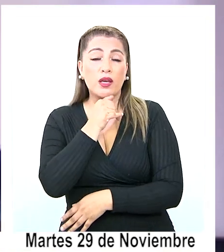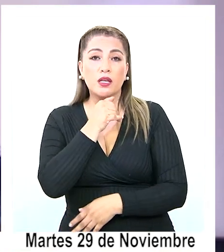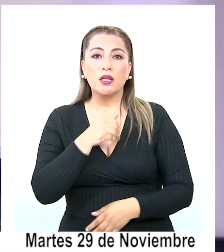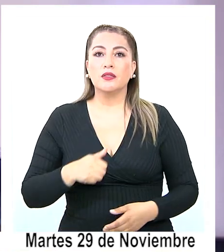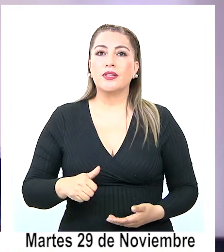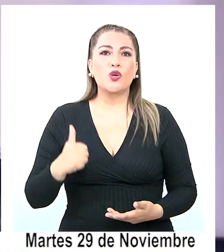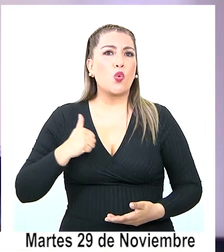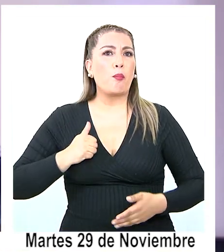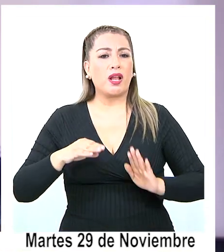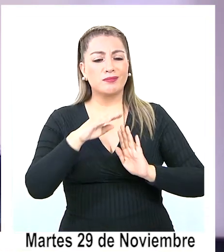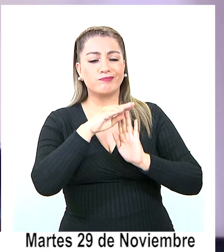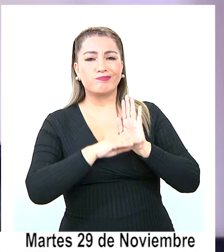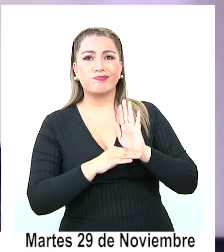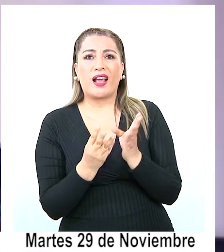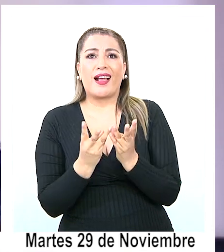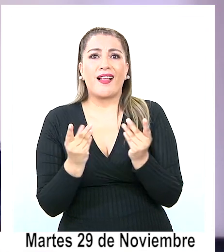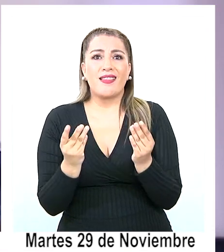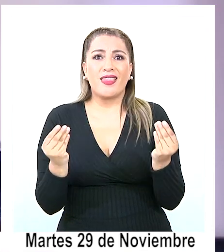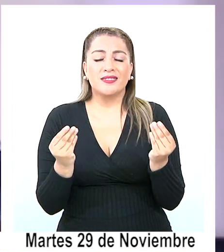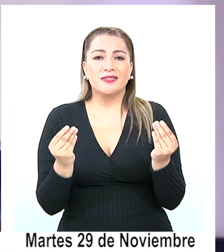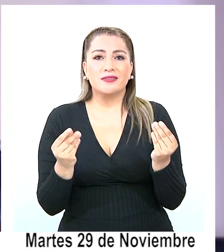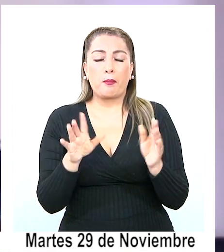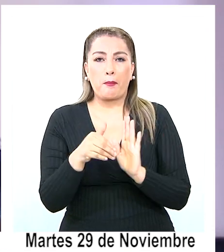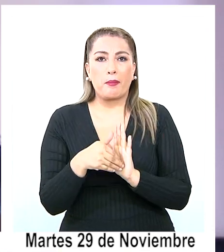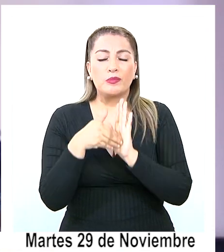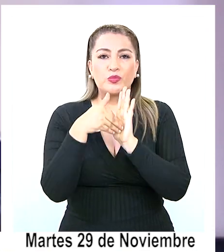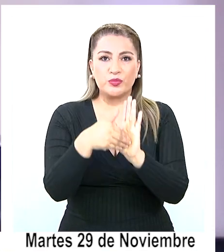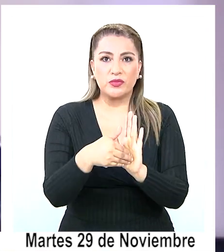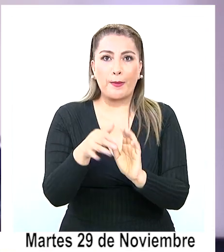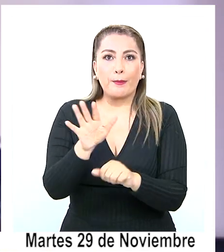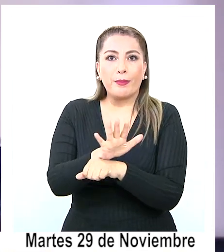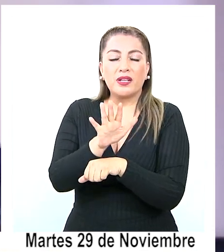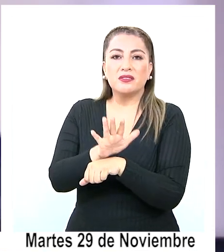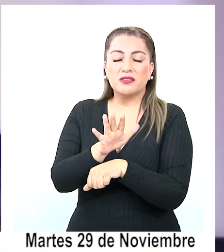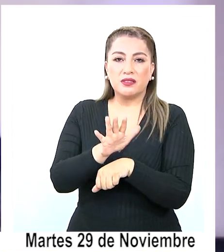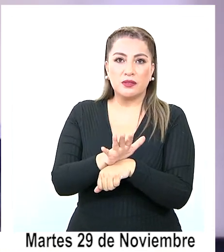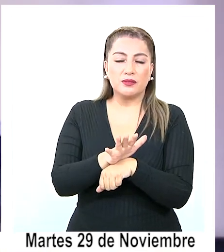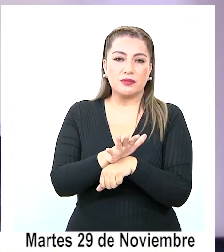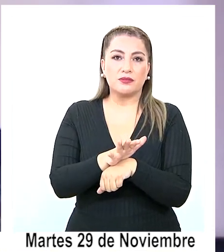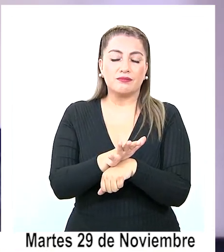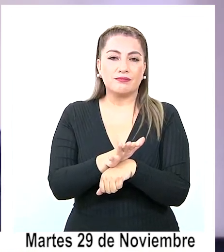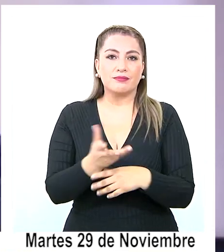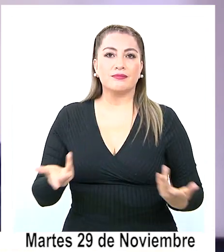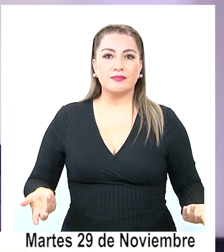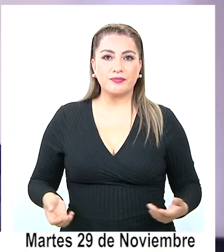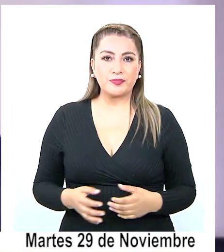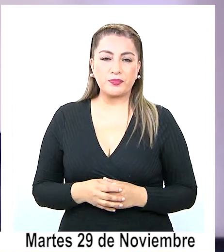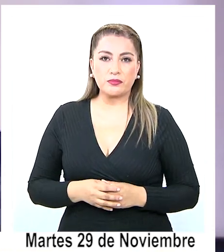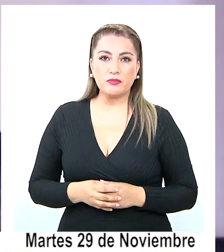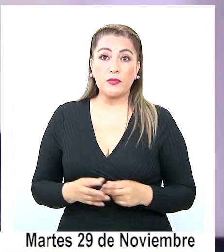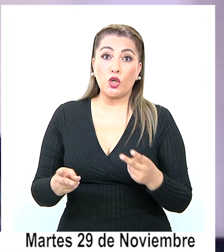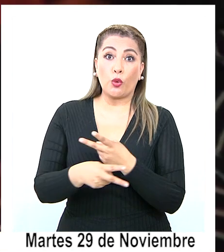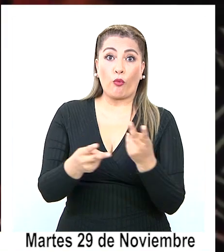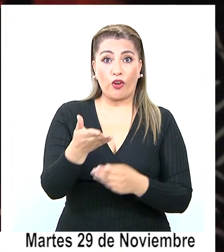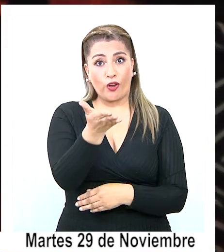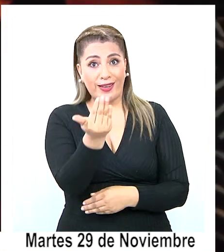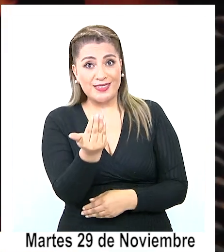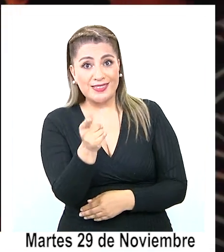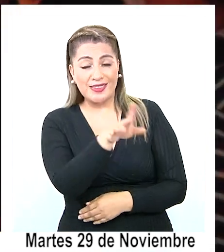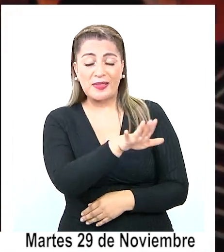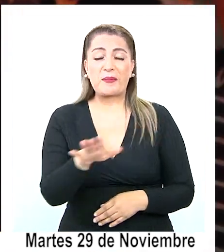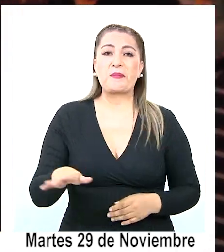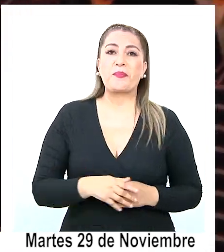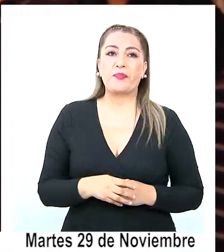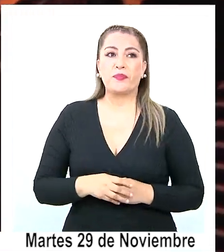además con los estándares para poder dar película Bajo los estándares de calidad también que el público merece